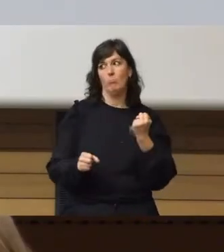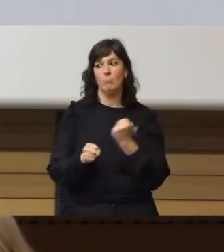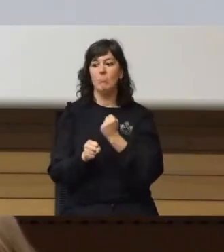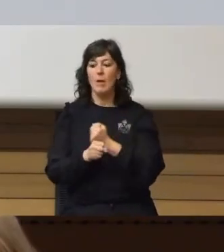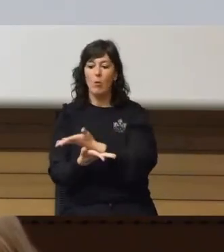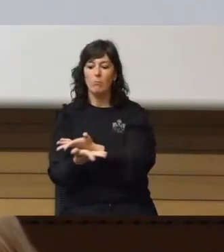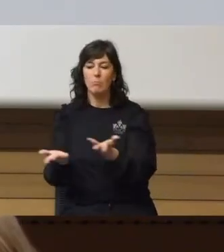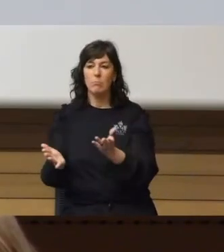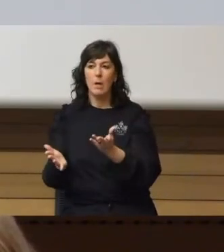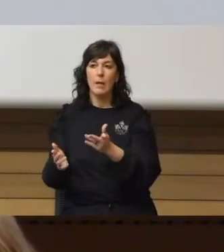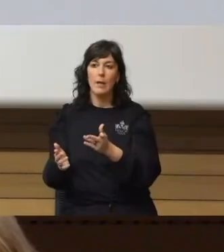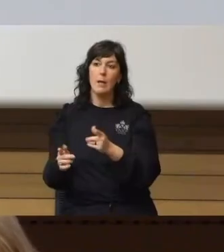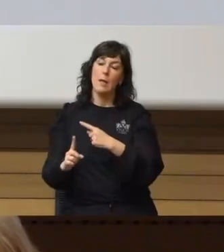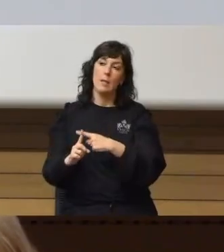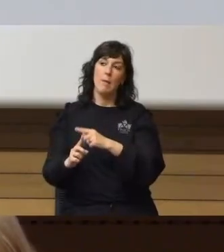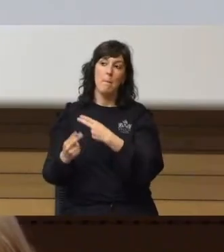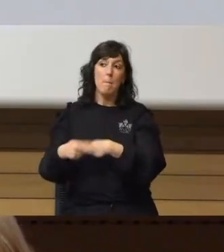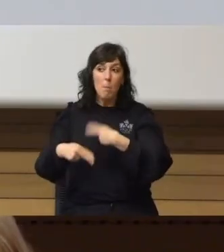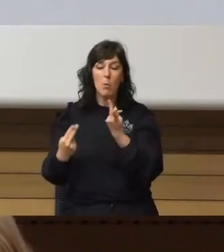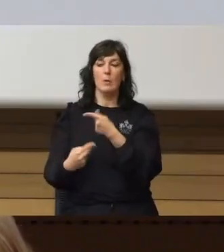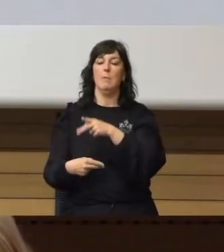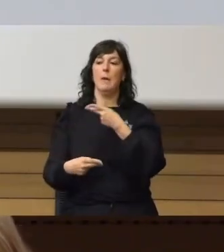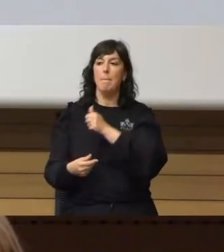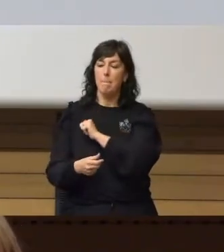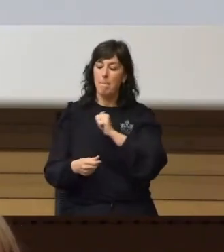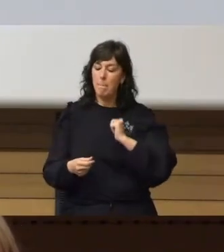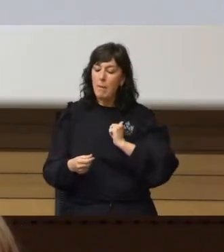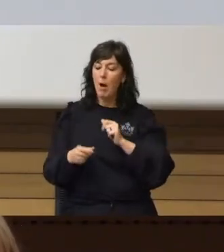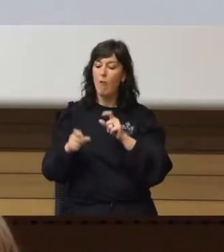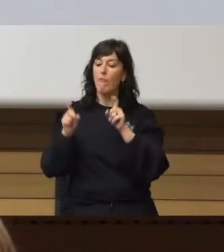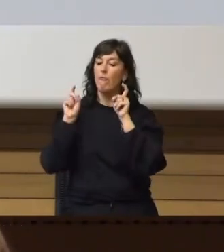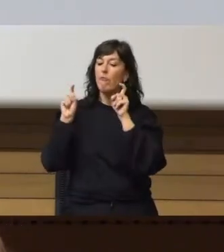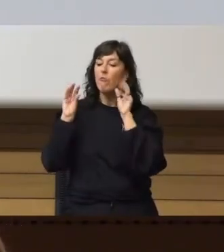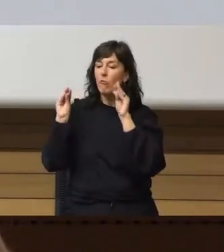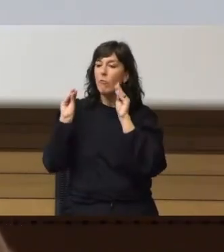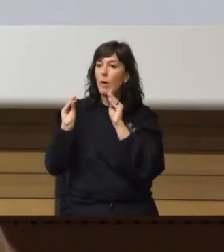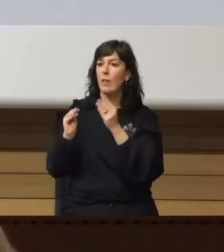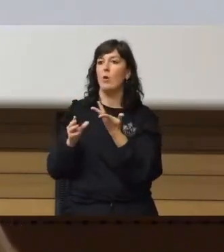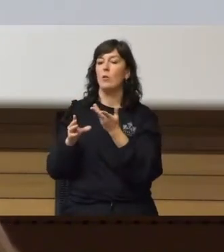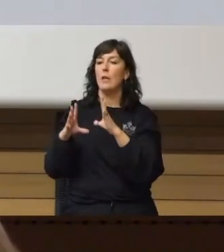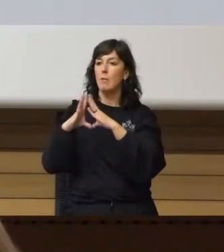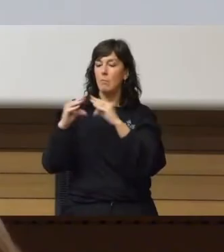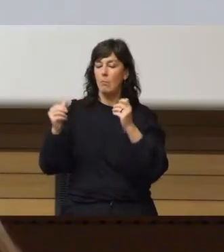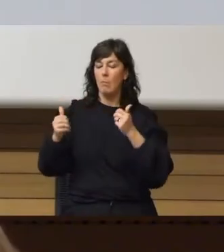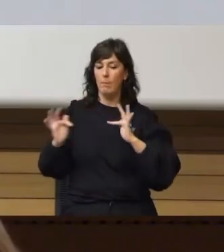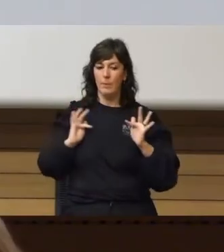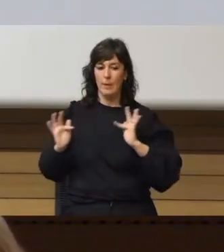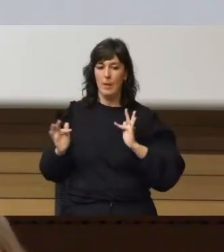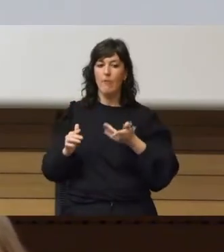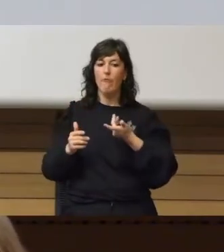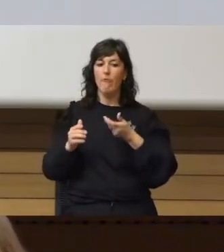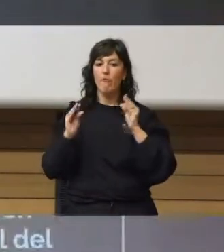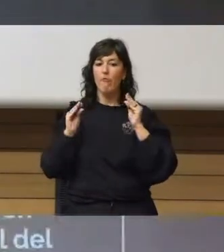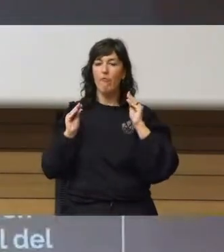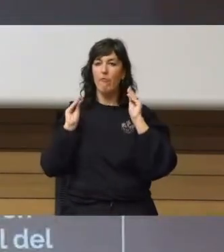como privado, con la formación y la docencia en másteres universitarios, congresos y formación especializada. Resaltar que en la actualidad